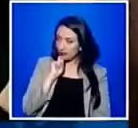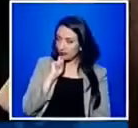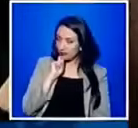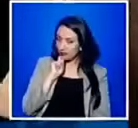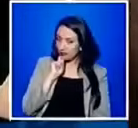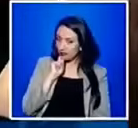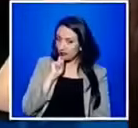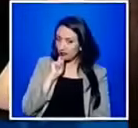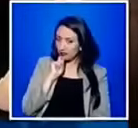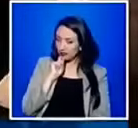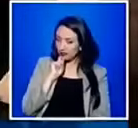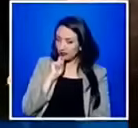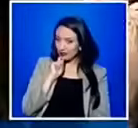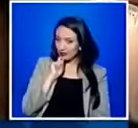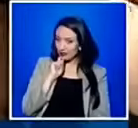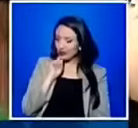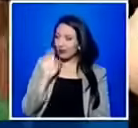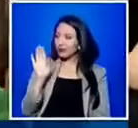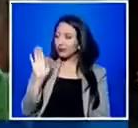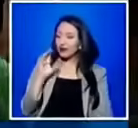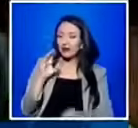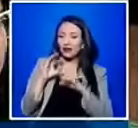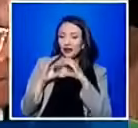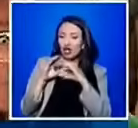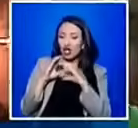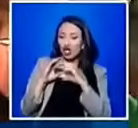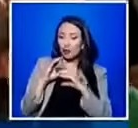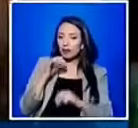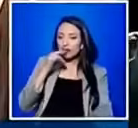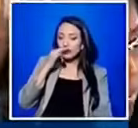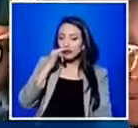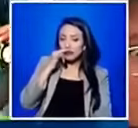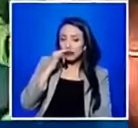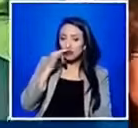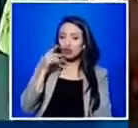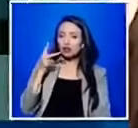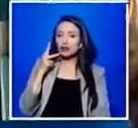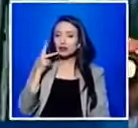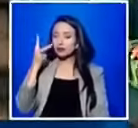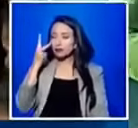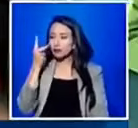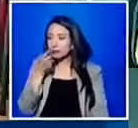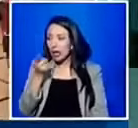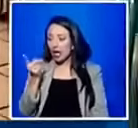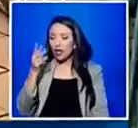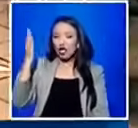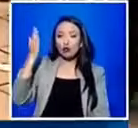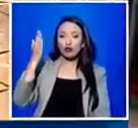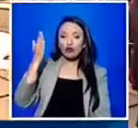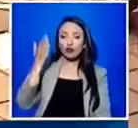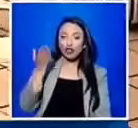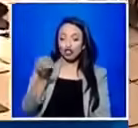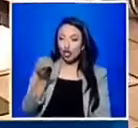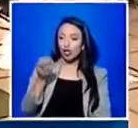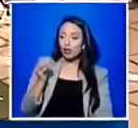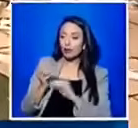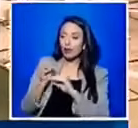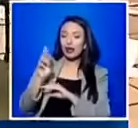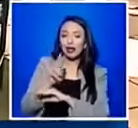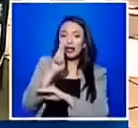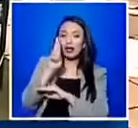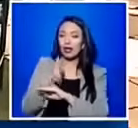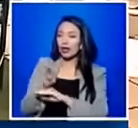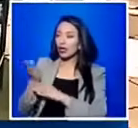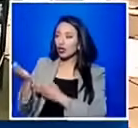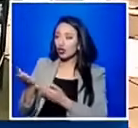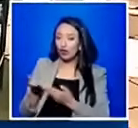Muy bien, vamos a conversar con los niños, con los papitos, con la profesora y por supuesto también con la rectora para que